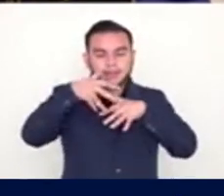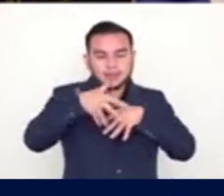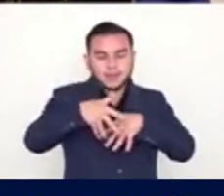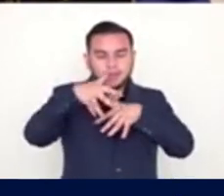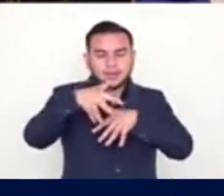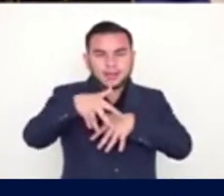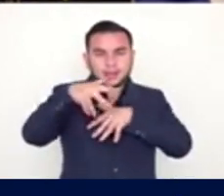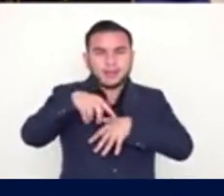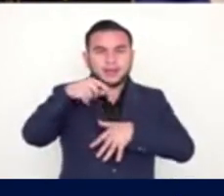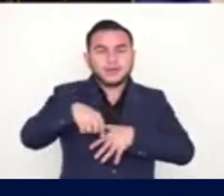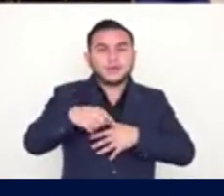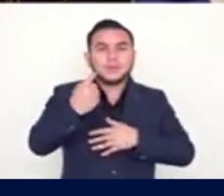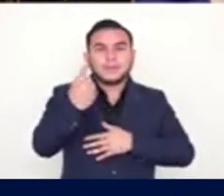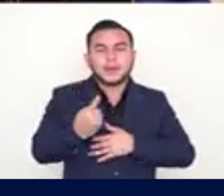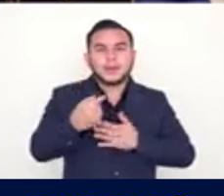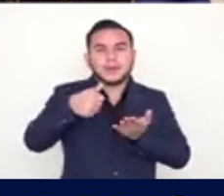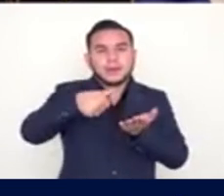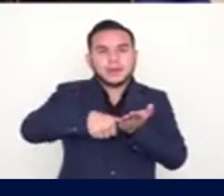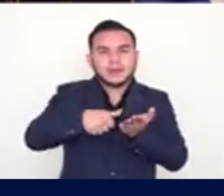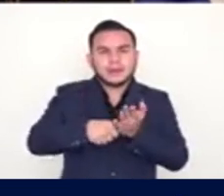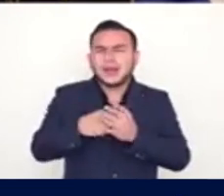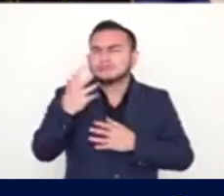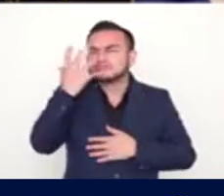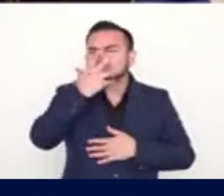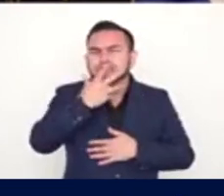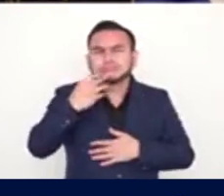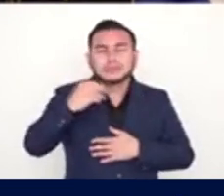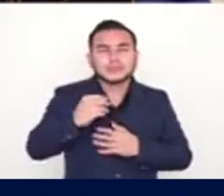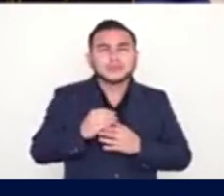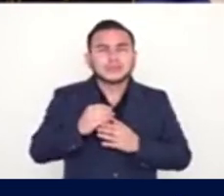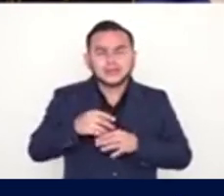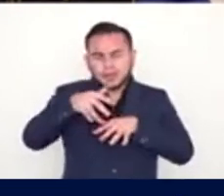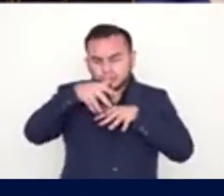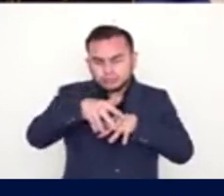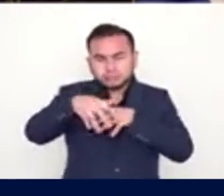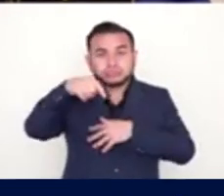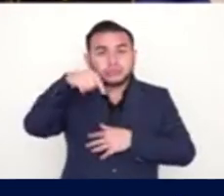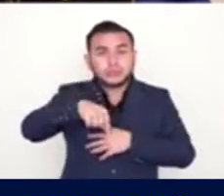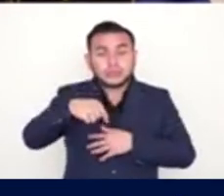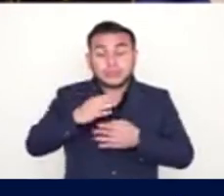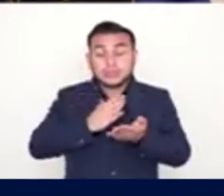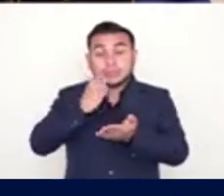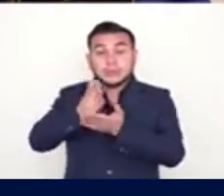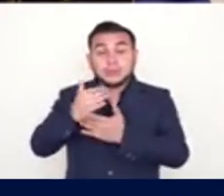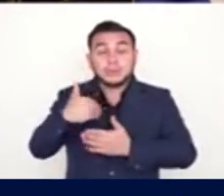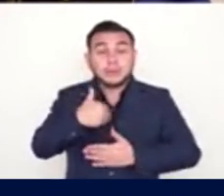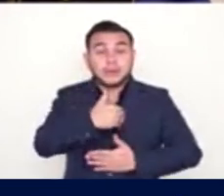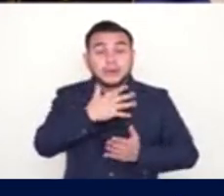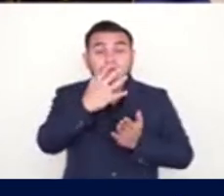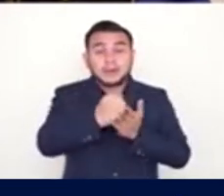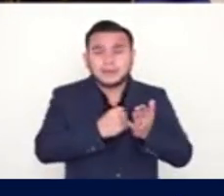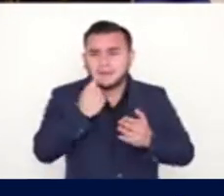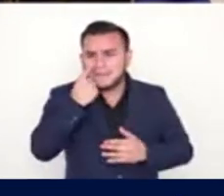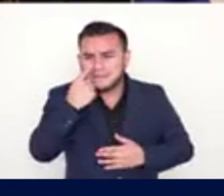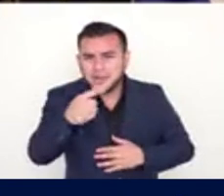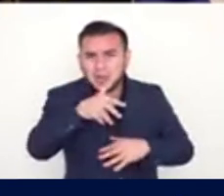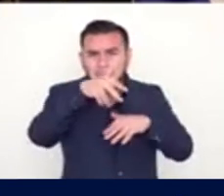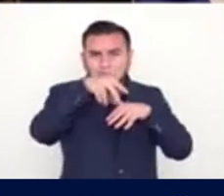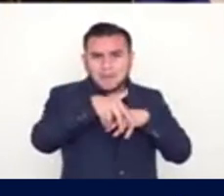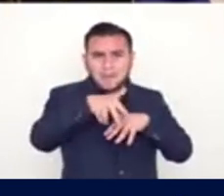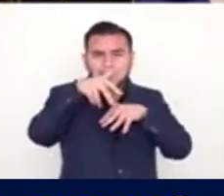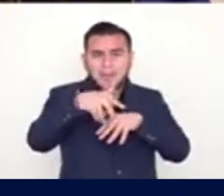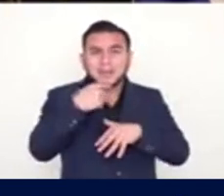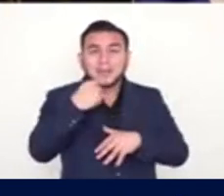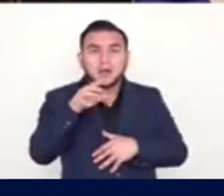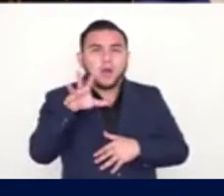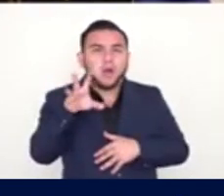alcaldes. Muy lindos los alcaldes, hoy salieron a marchar. Y yo cuando lo vi marchando a los alcaldes, inclusive al que se